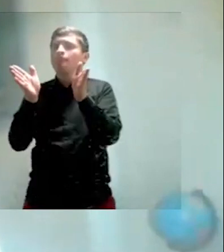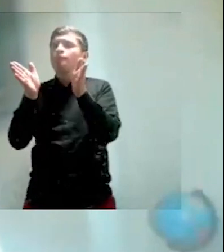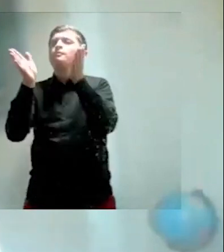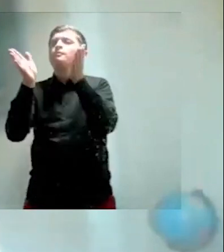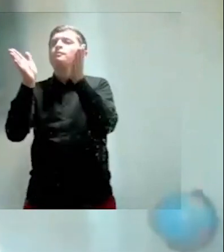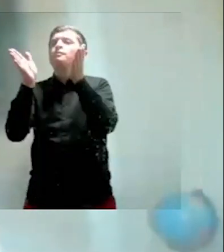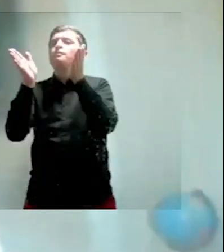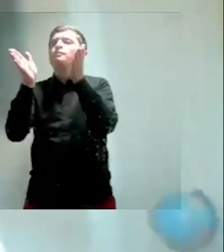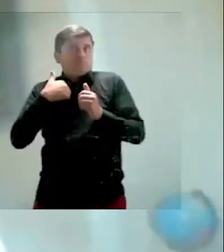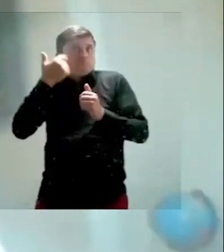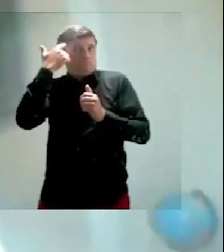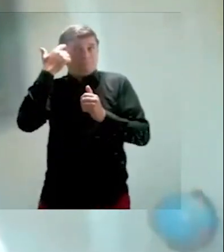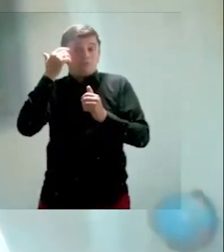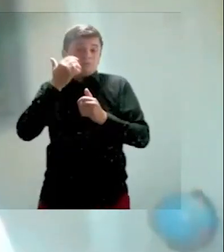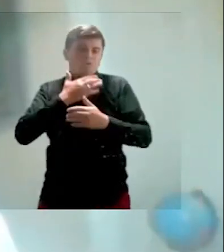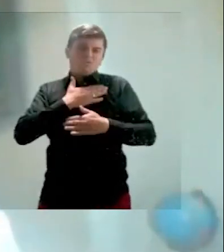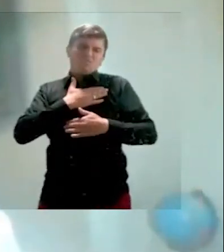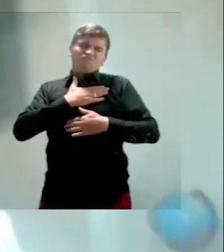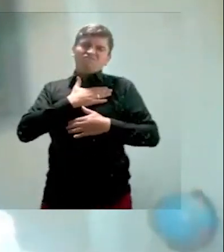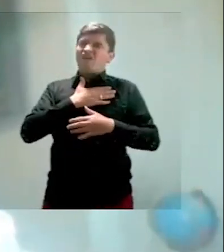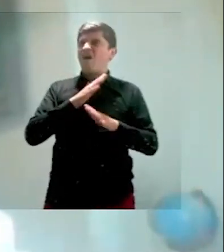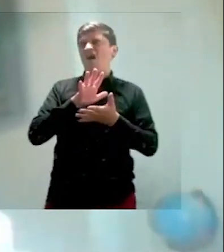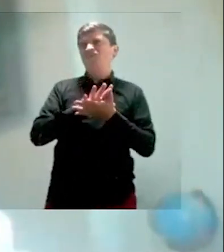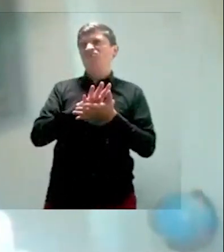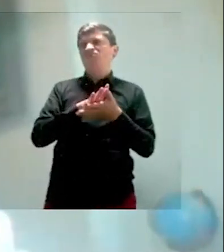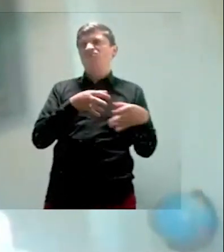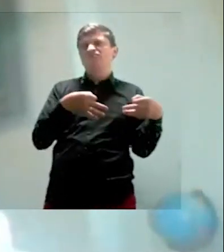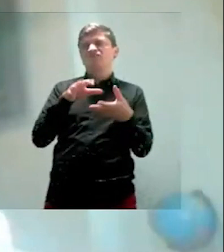que siguen algunas molestias,